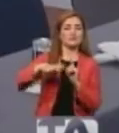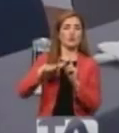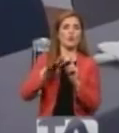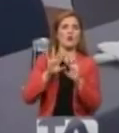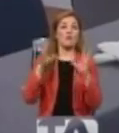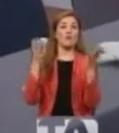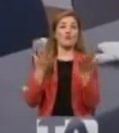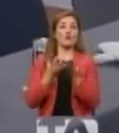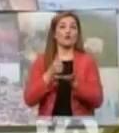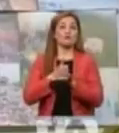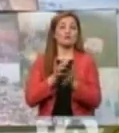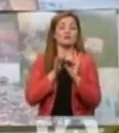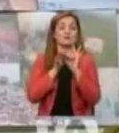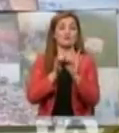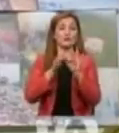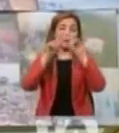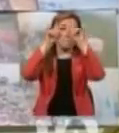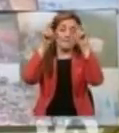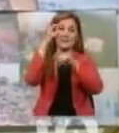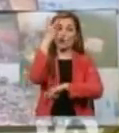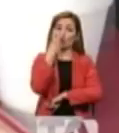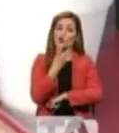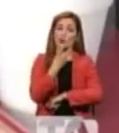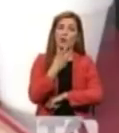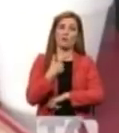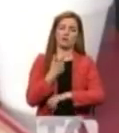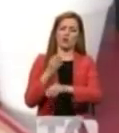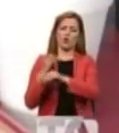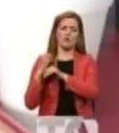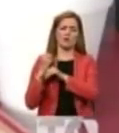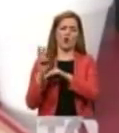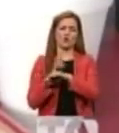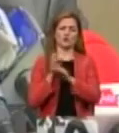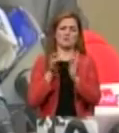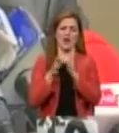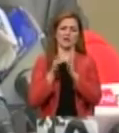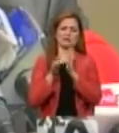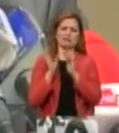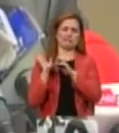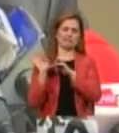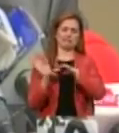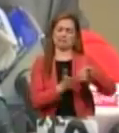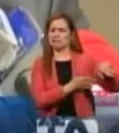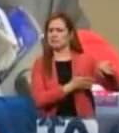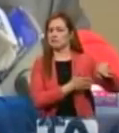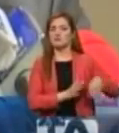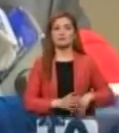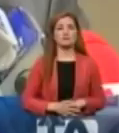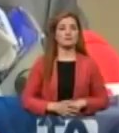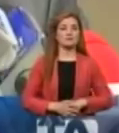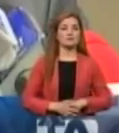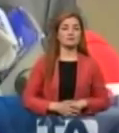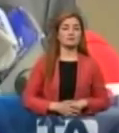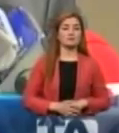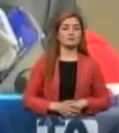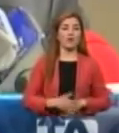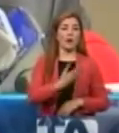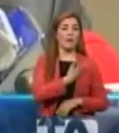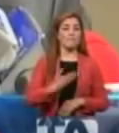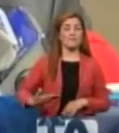se ha unido a esta iniciativa, que nos obligaría a olvidarnos del uso de plásticos. Hemos decidido apoyar de